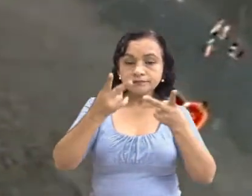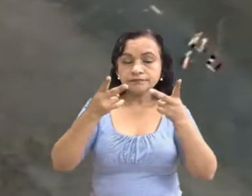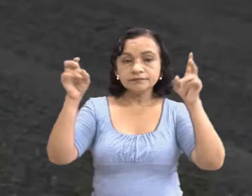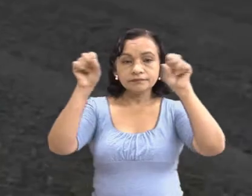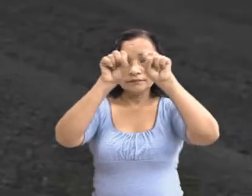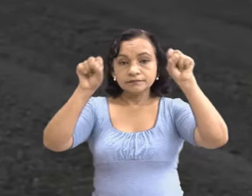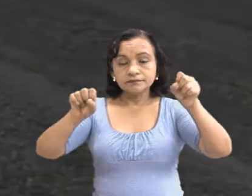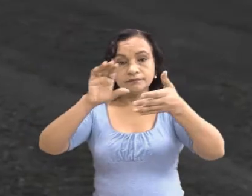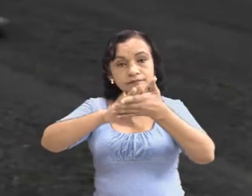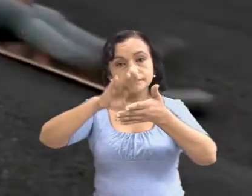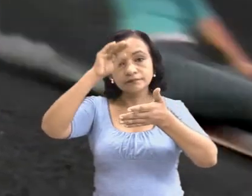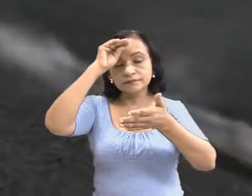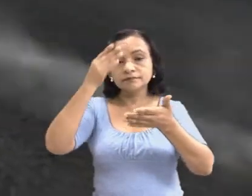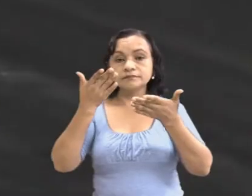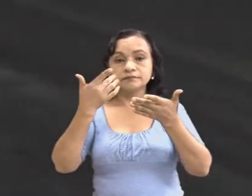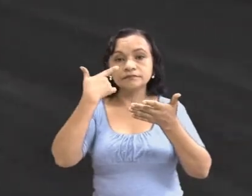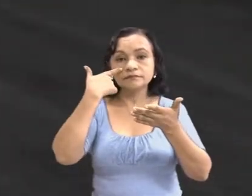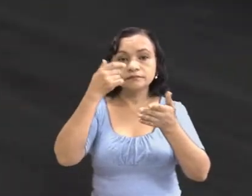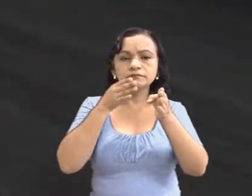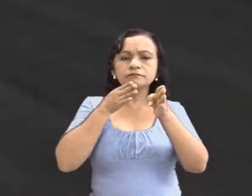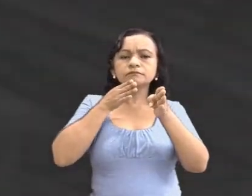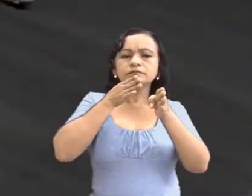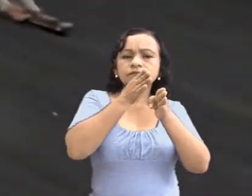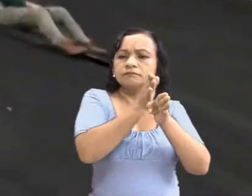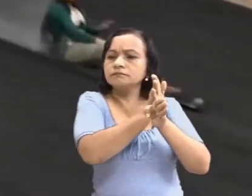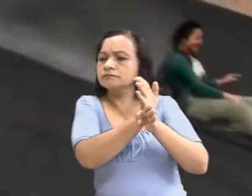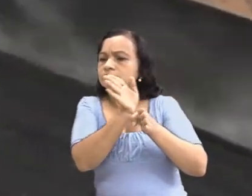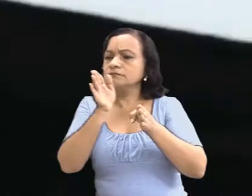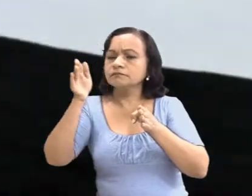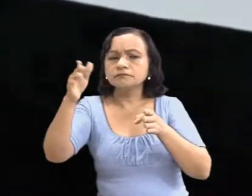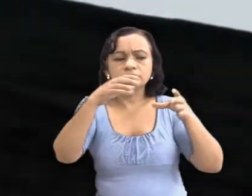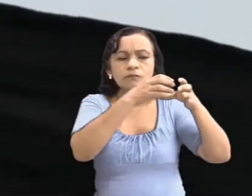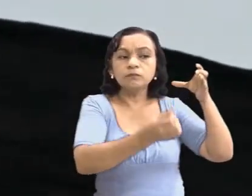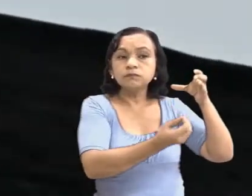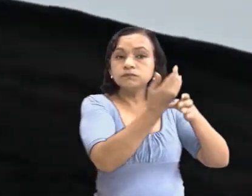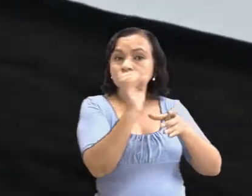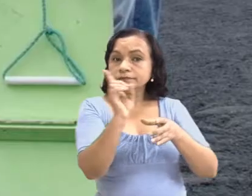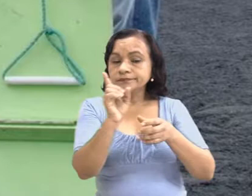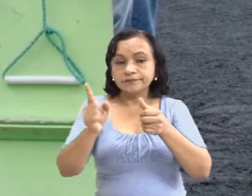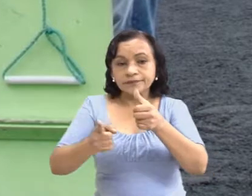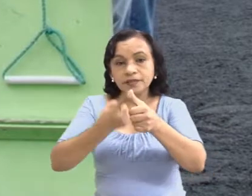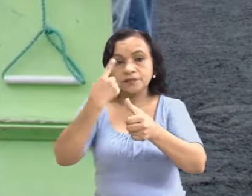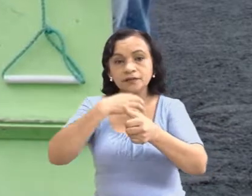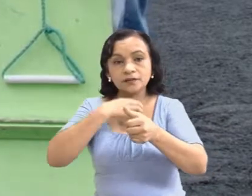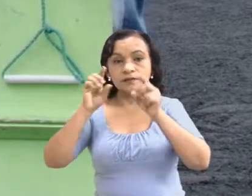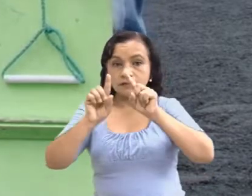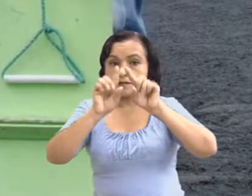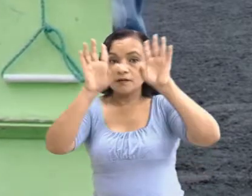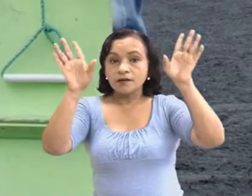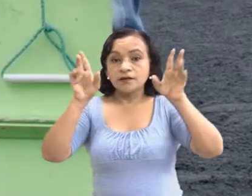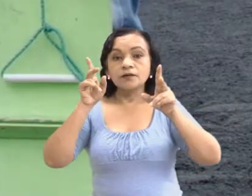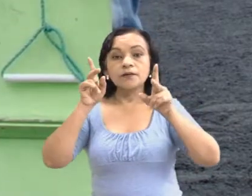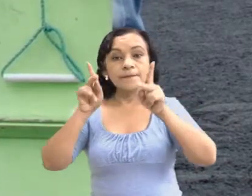partir de esas capacitaciones, como conocer las rutas de evacuación y demás. Sí, sí. Es decir, primero tenemos que estar claro que el